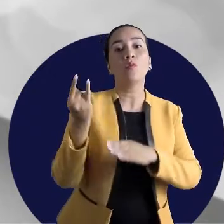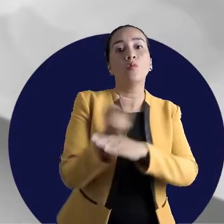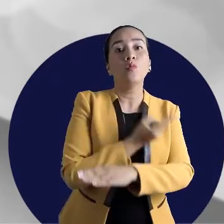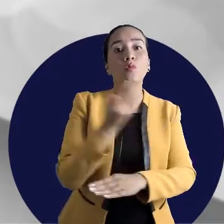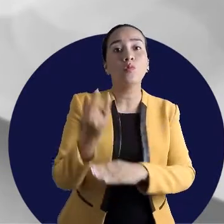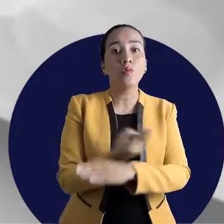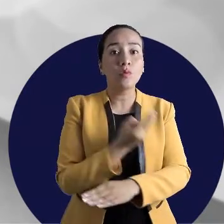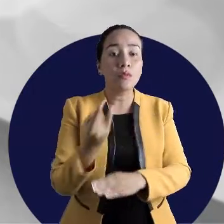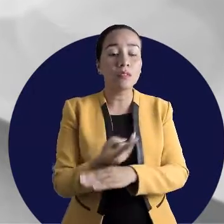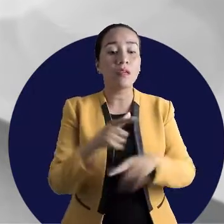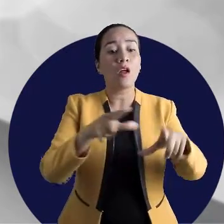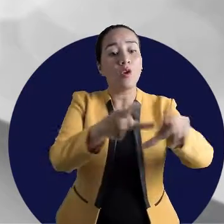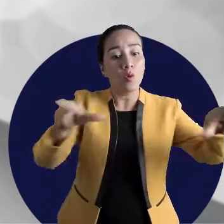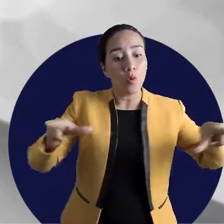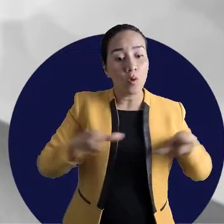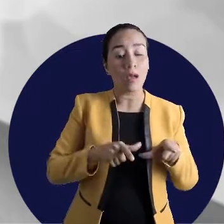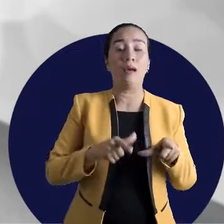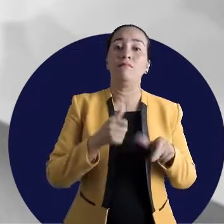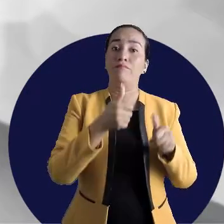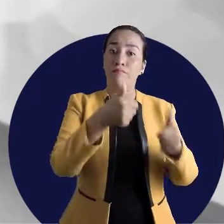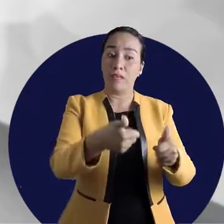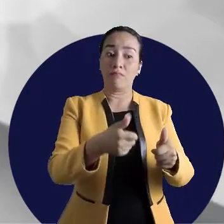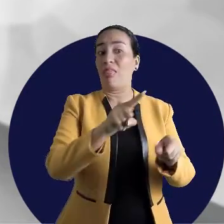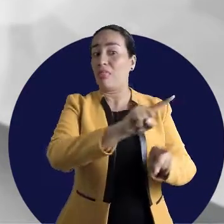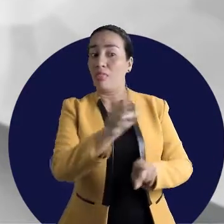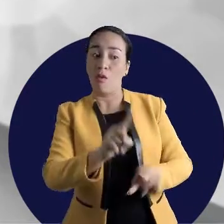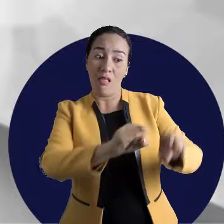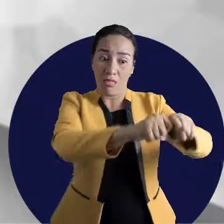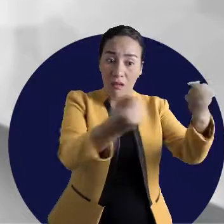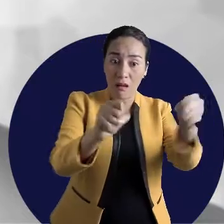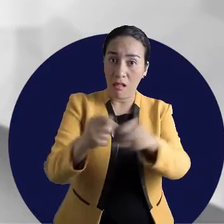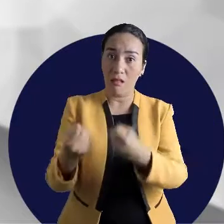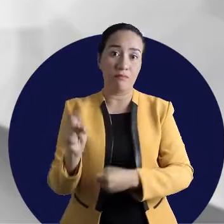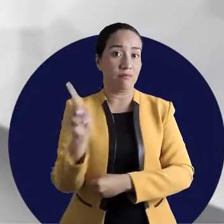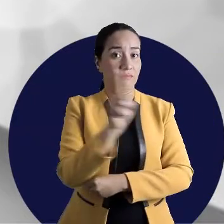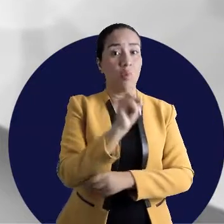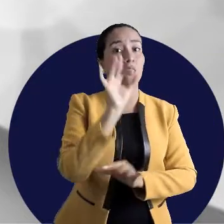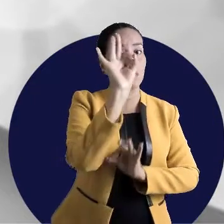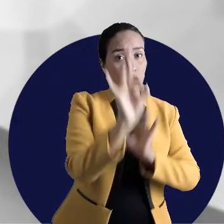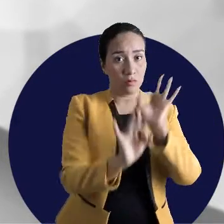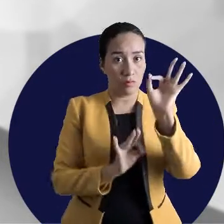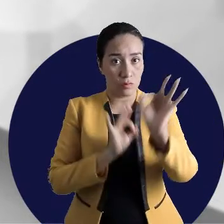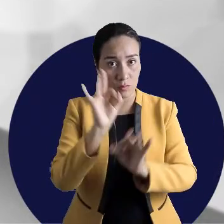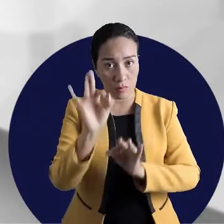Utilizando correctamente las instalaciones del hospital, manteniéndolas en buen estado.